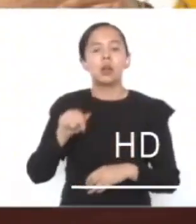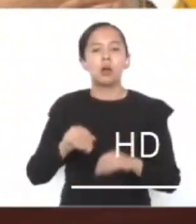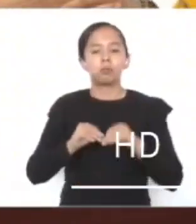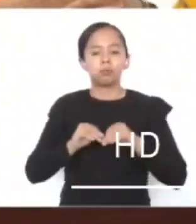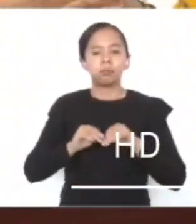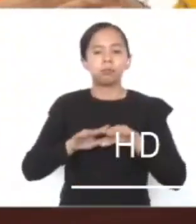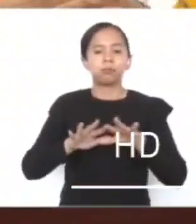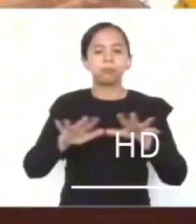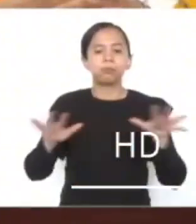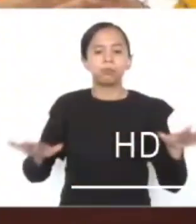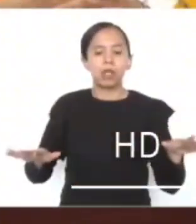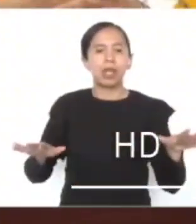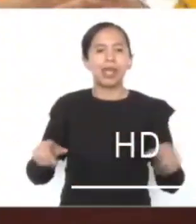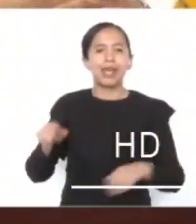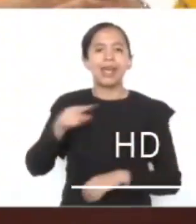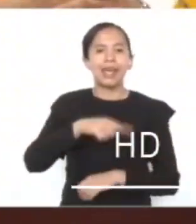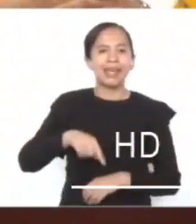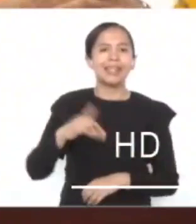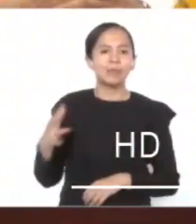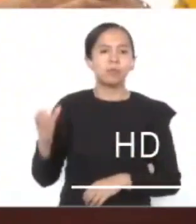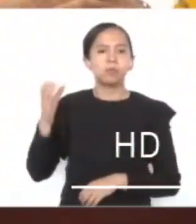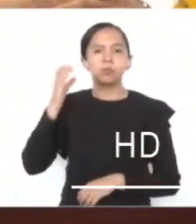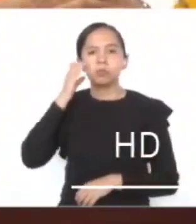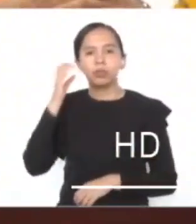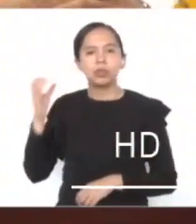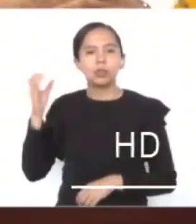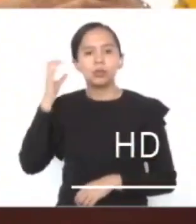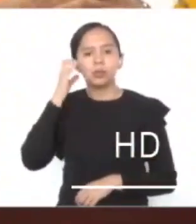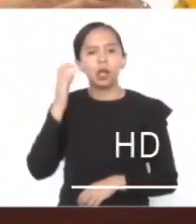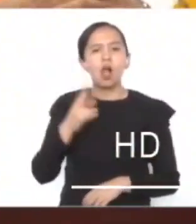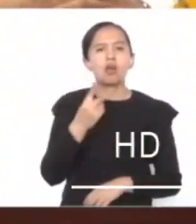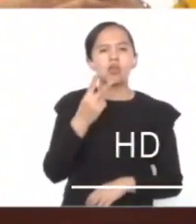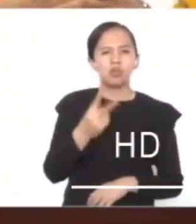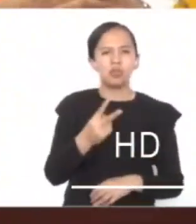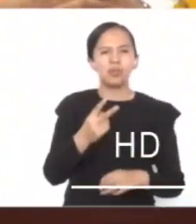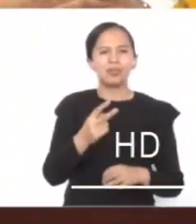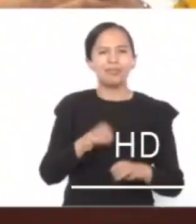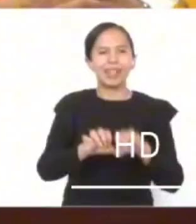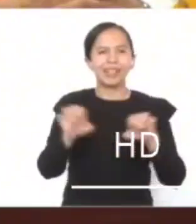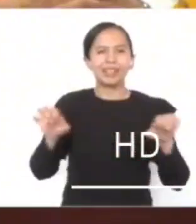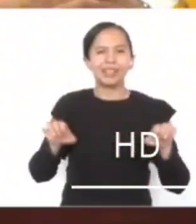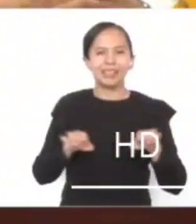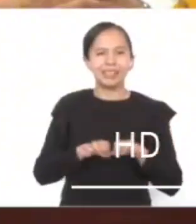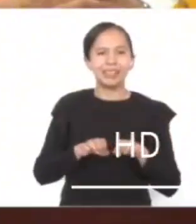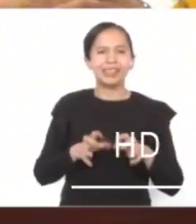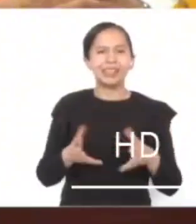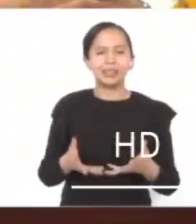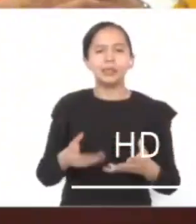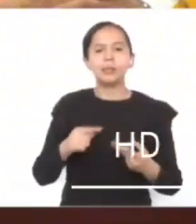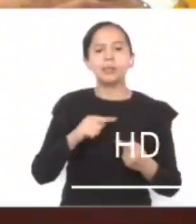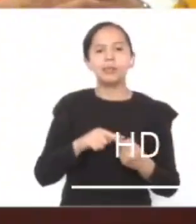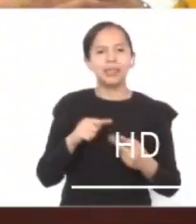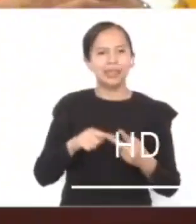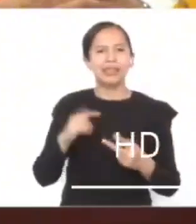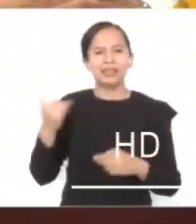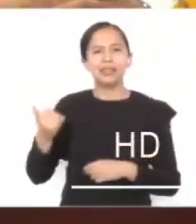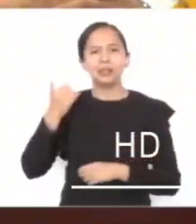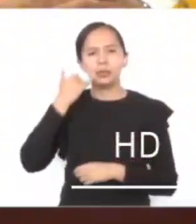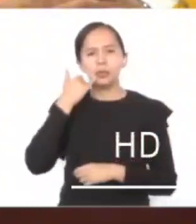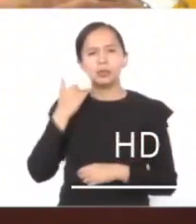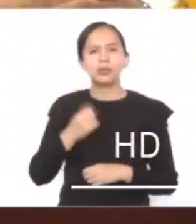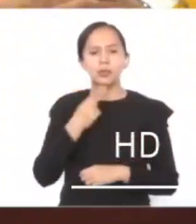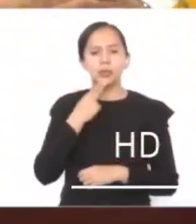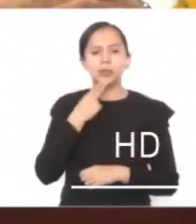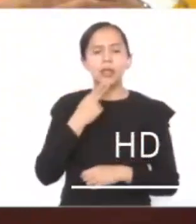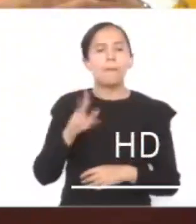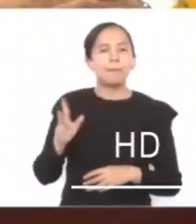distribuirse en los dispositivos. Las 2 empresas más grandes de telefonía celular ya están también en condiciones de poder